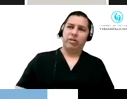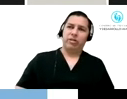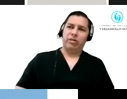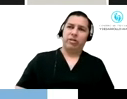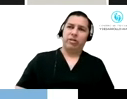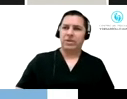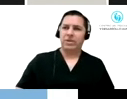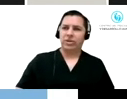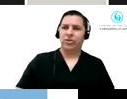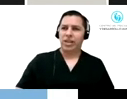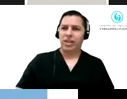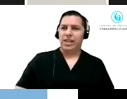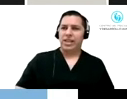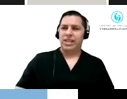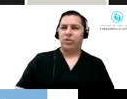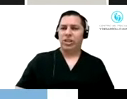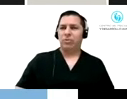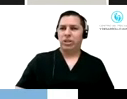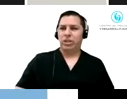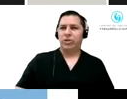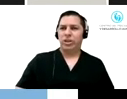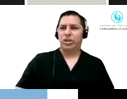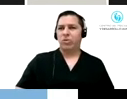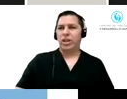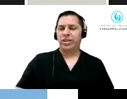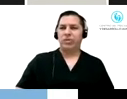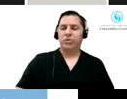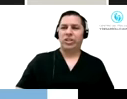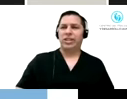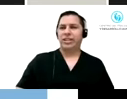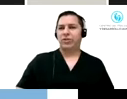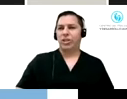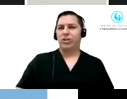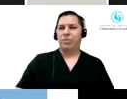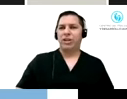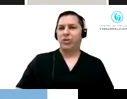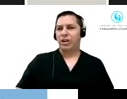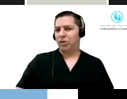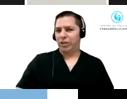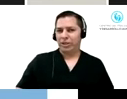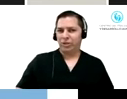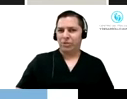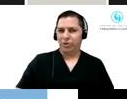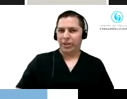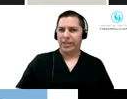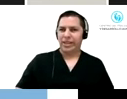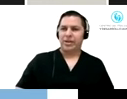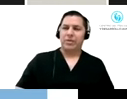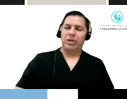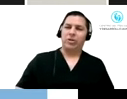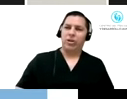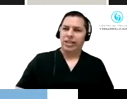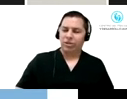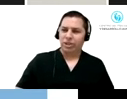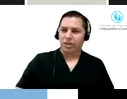cuando vienen como a la sexta, séptima sesión, ese son el tipo de expresiones. ¿Cómo voy a ser yo mochista si cocino, plancho y hago todas esas cosas de mujeres?